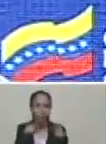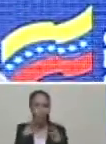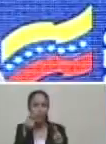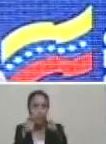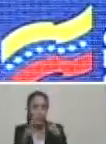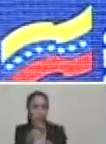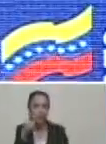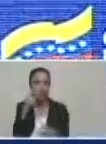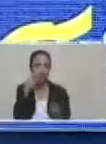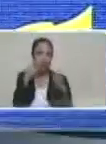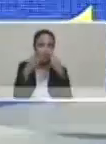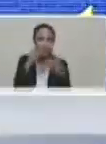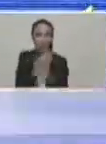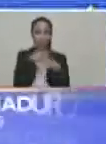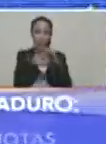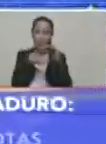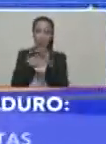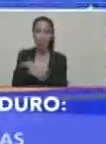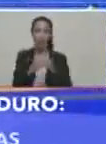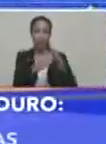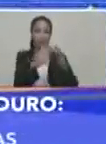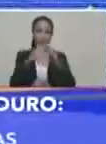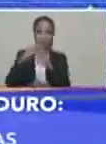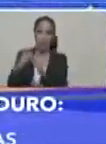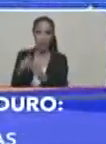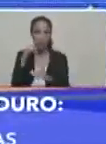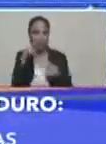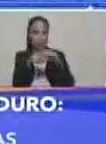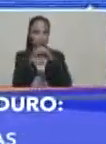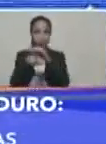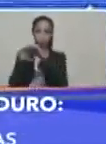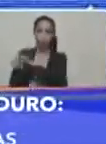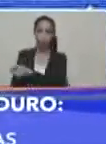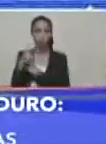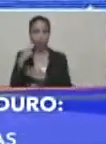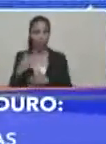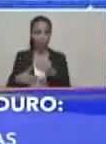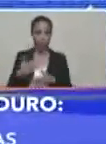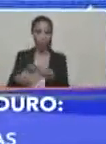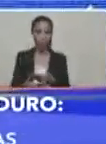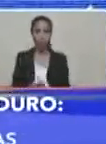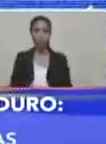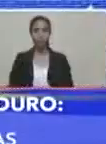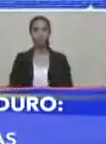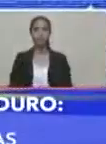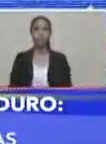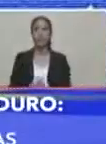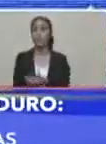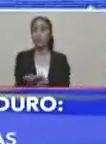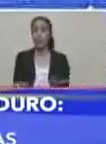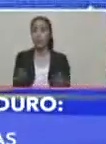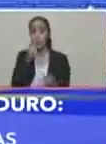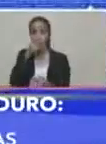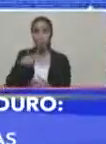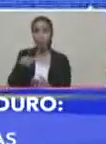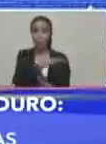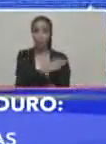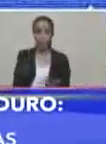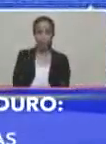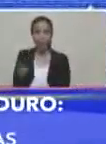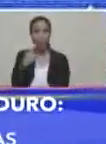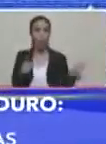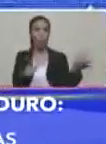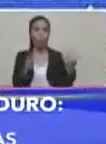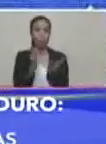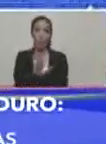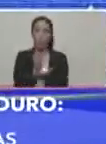visiten consultorio por consultorio. Nuevas metas, renovación permanente de Barrio Adentro, para que nuestro pueblo tenga siempre y